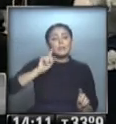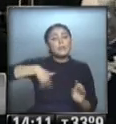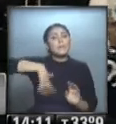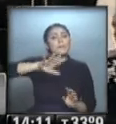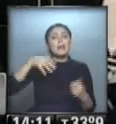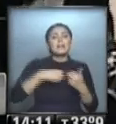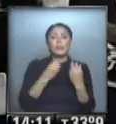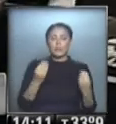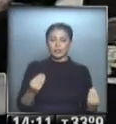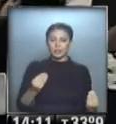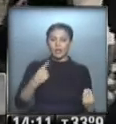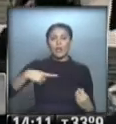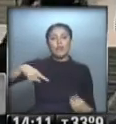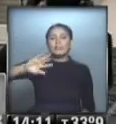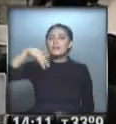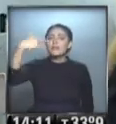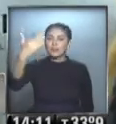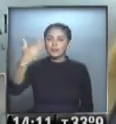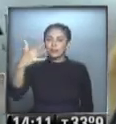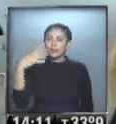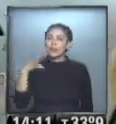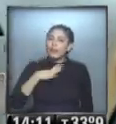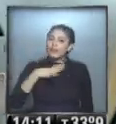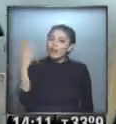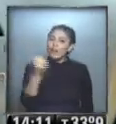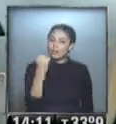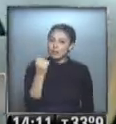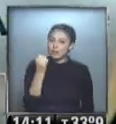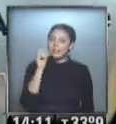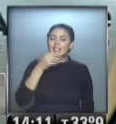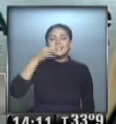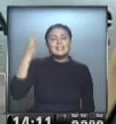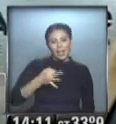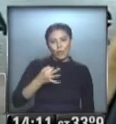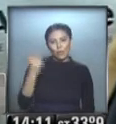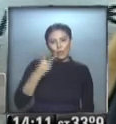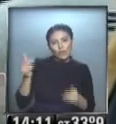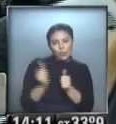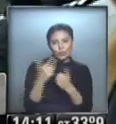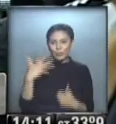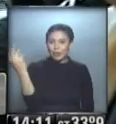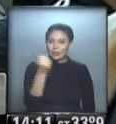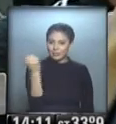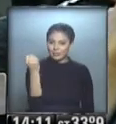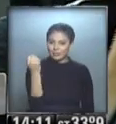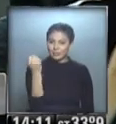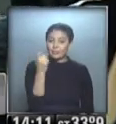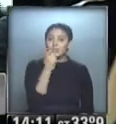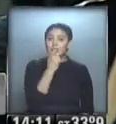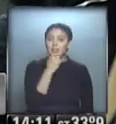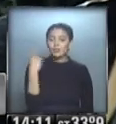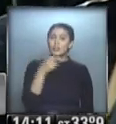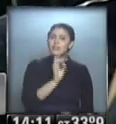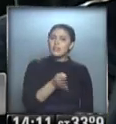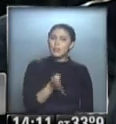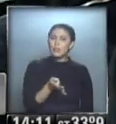todas las cosas, por las cosas que faltan hacer y que seguramente las haremos, porque quienes hemos